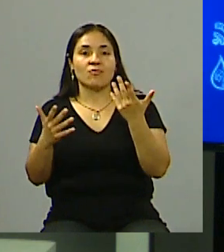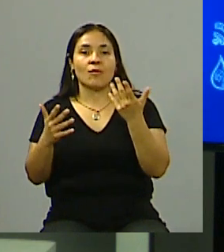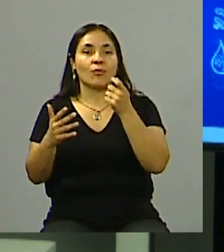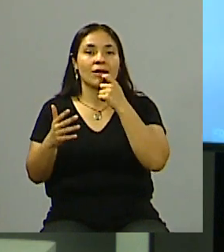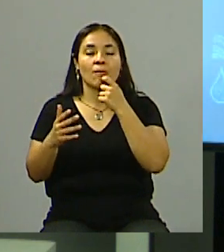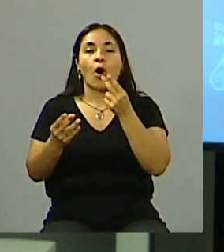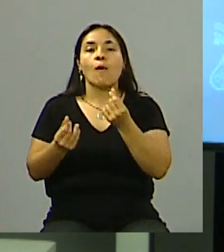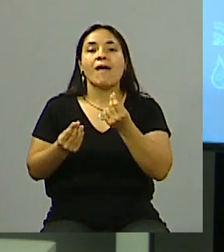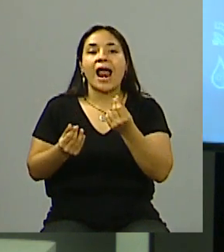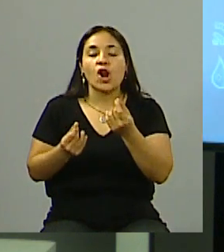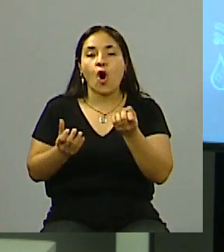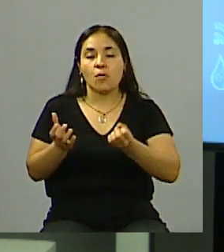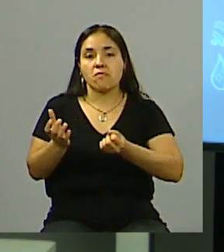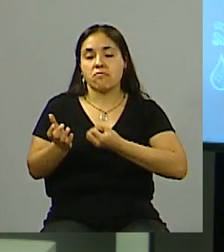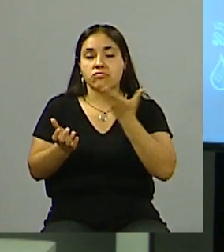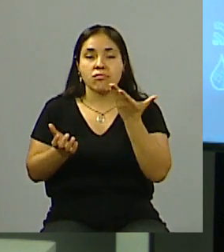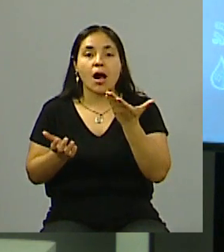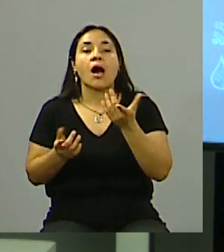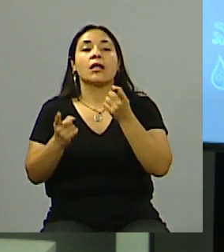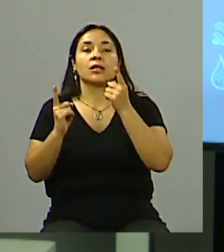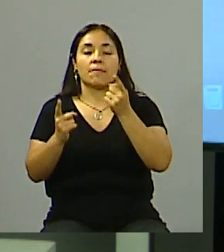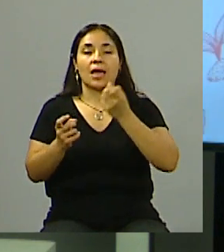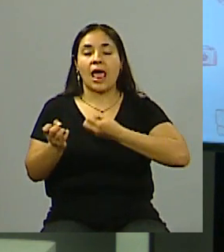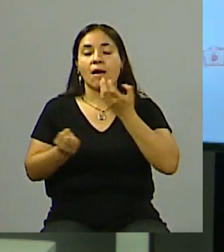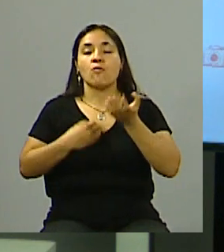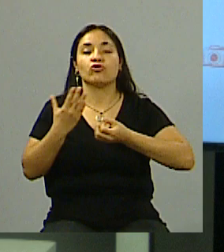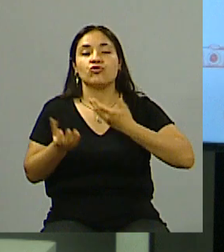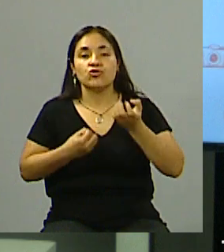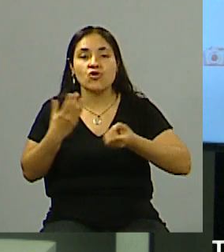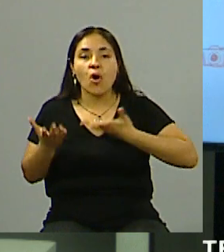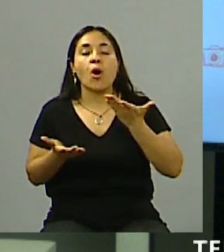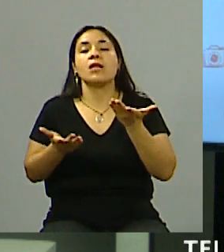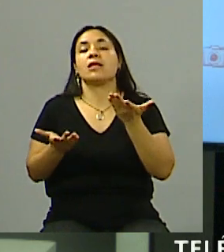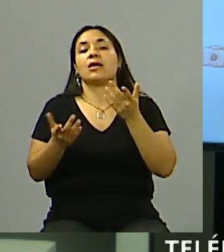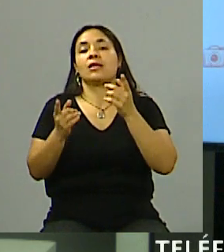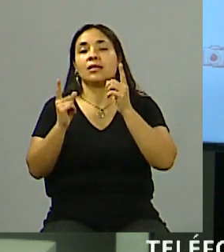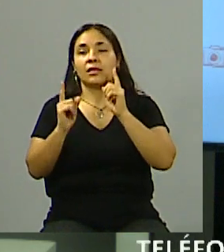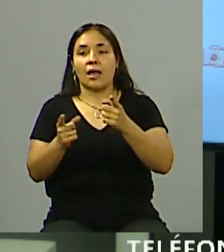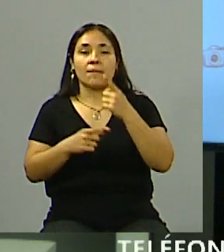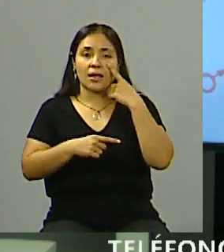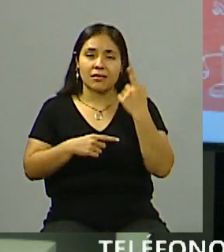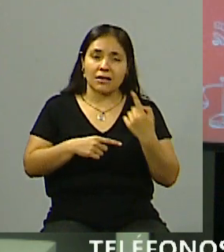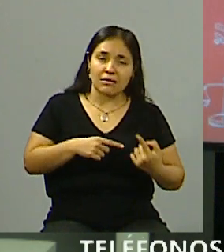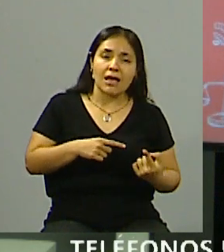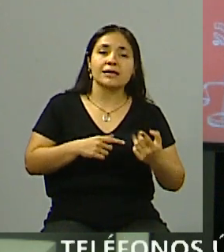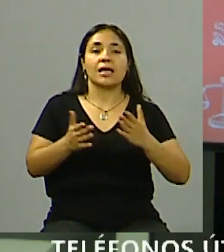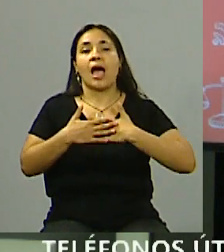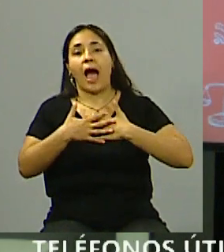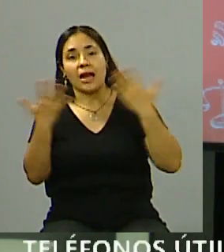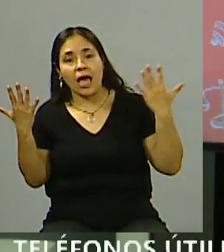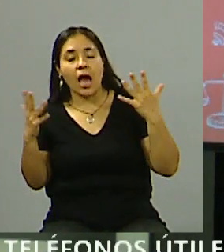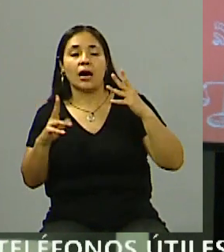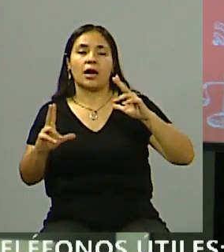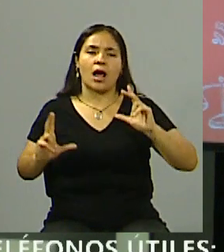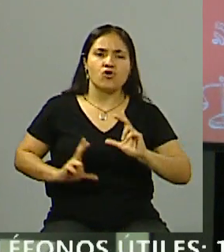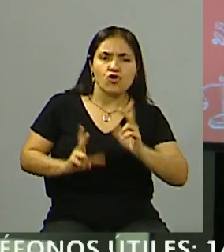que valoramos, de aquello que nos emociona, de aquello que tanto que nos entristece, que nos alegra, que nos